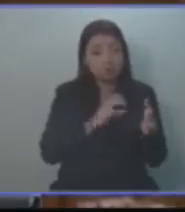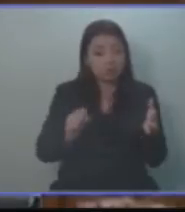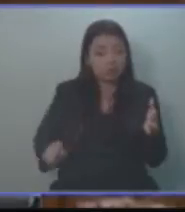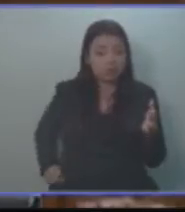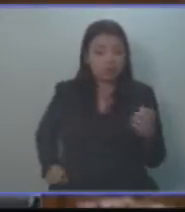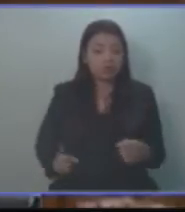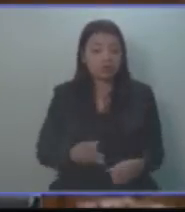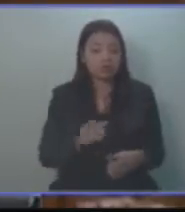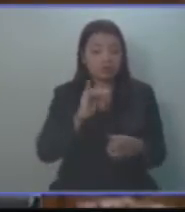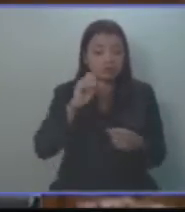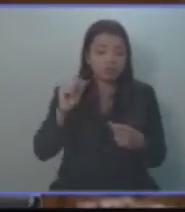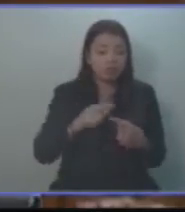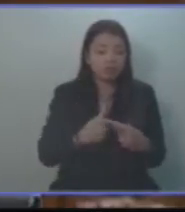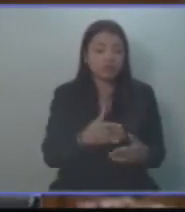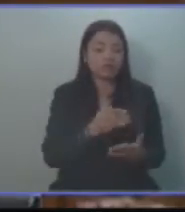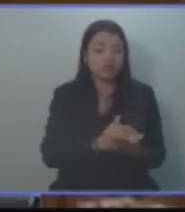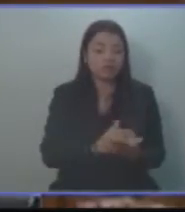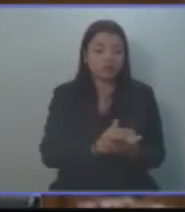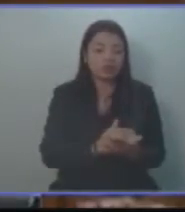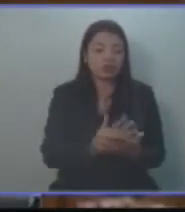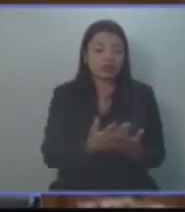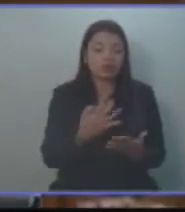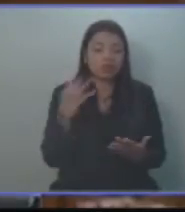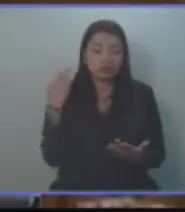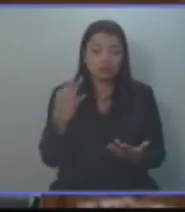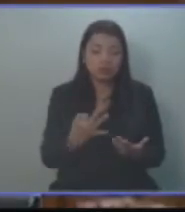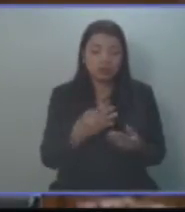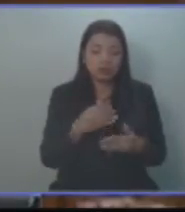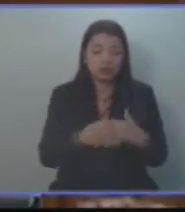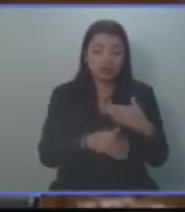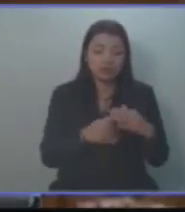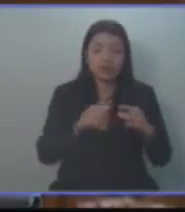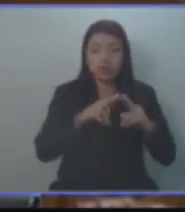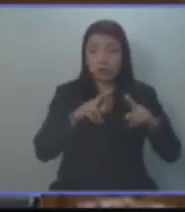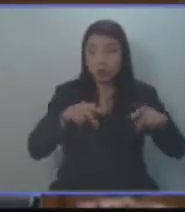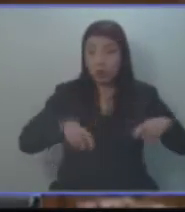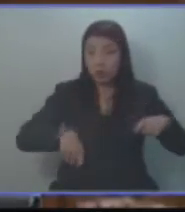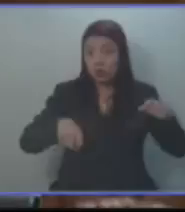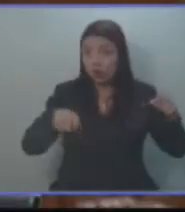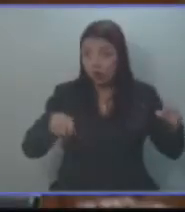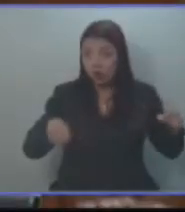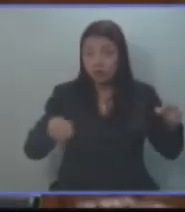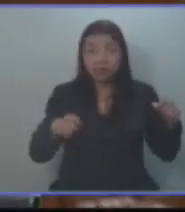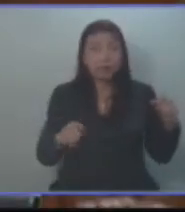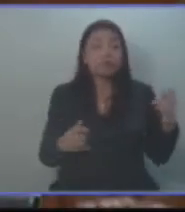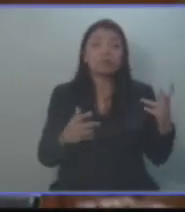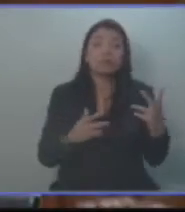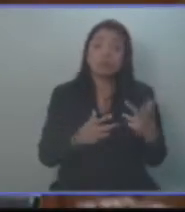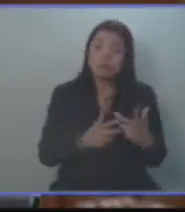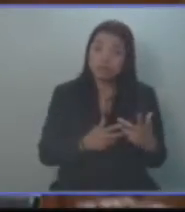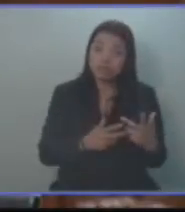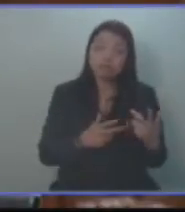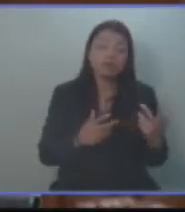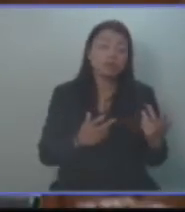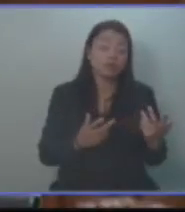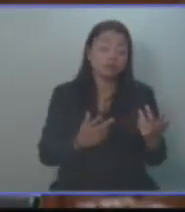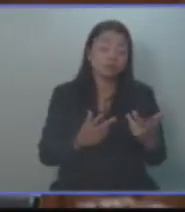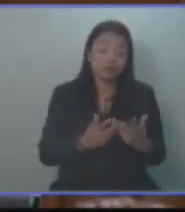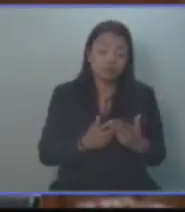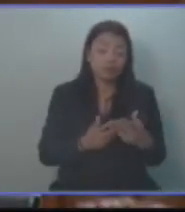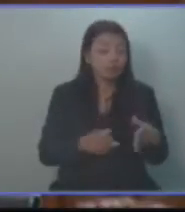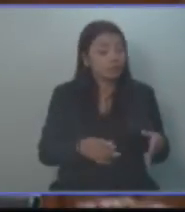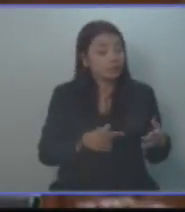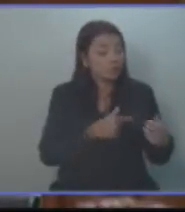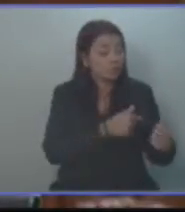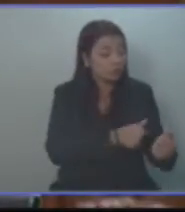y Comando de Sanidad Militar, se debe suscribir un convenio marco bilateral o multilateral con cada institución